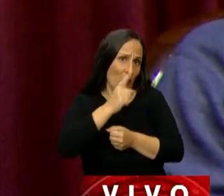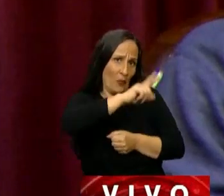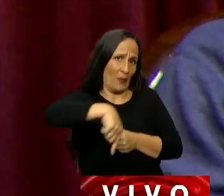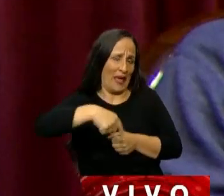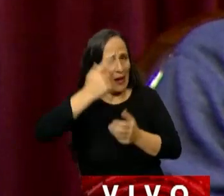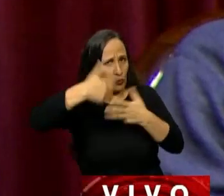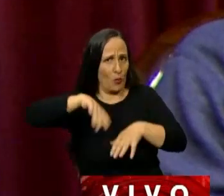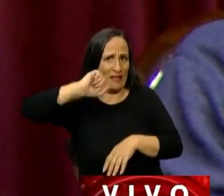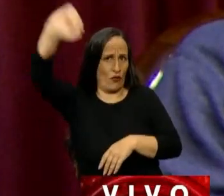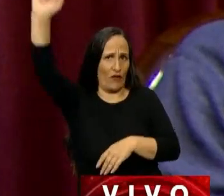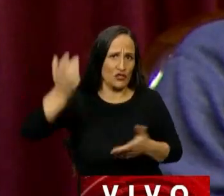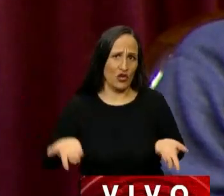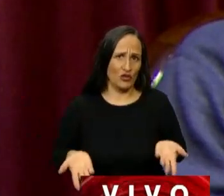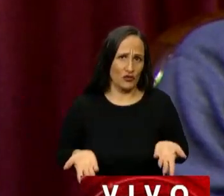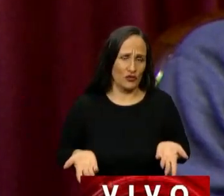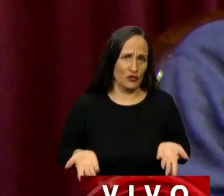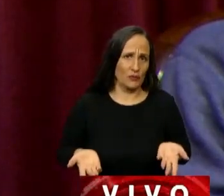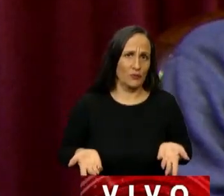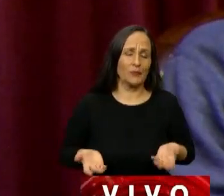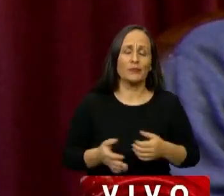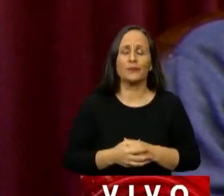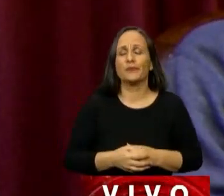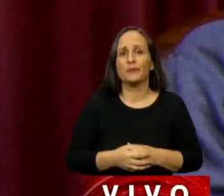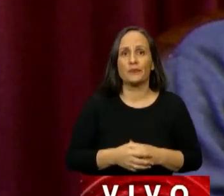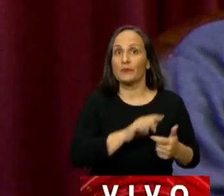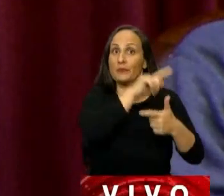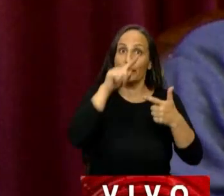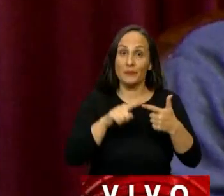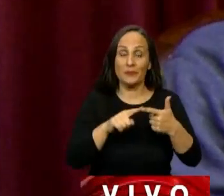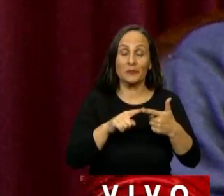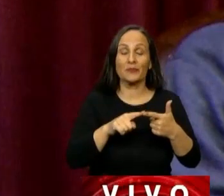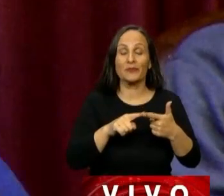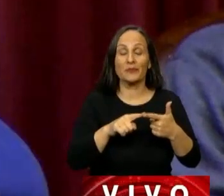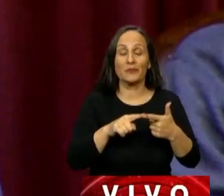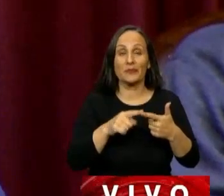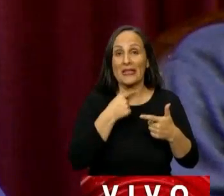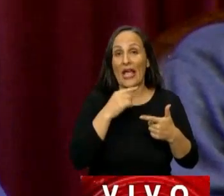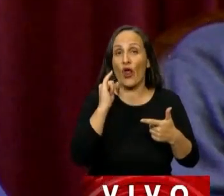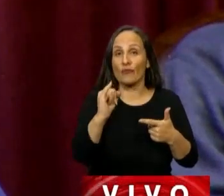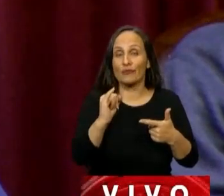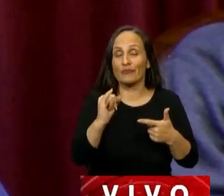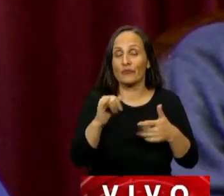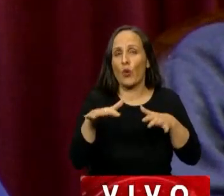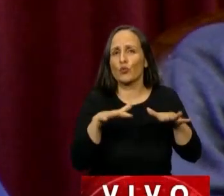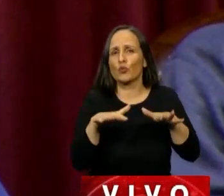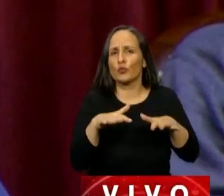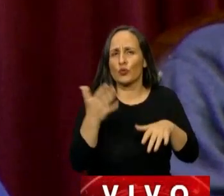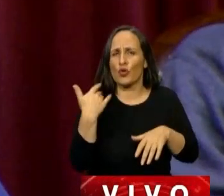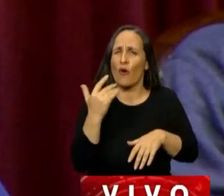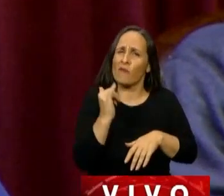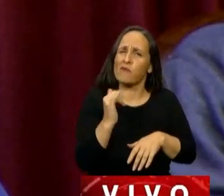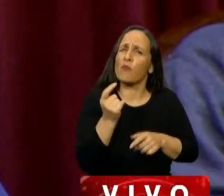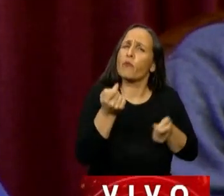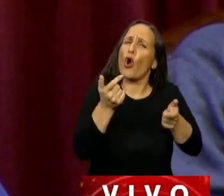inflacionario. Después quiero hacer mención, presidente, a un hecho que se mencionó muy